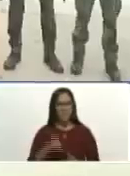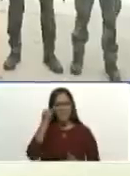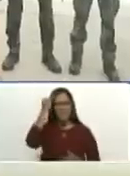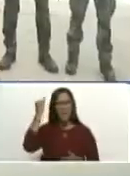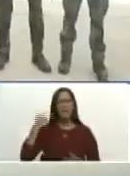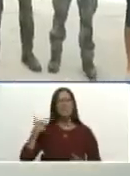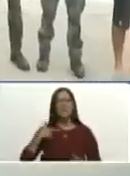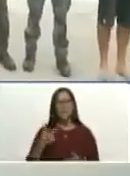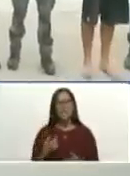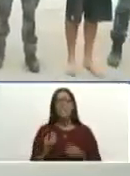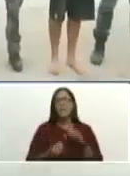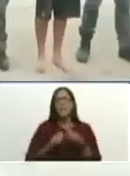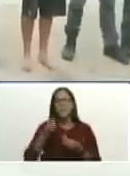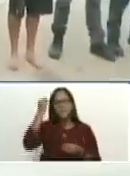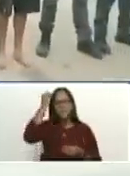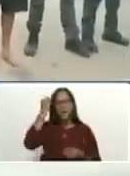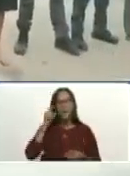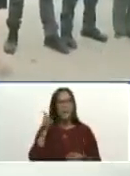qué creían ellos.